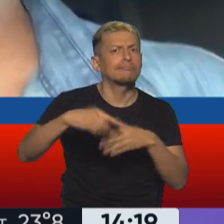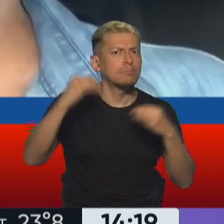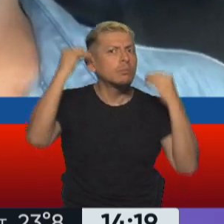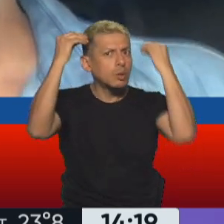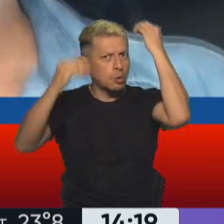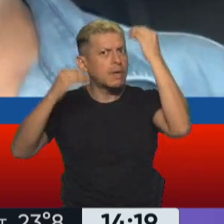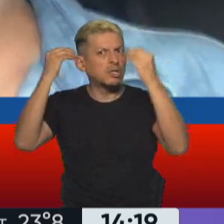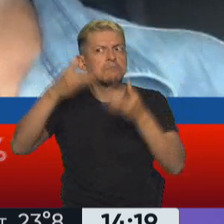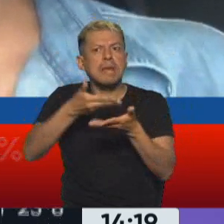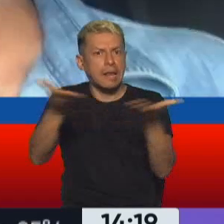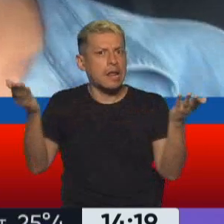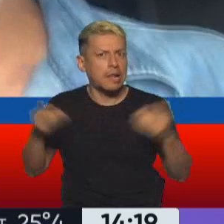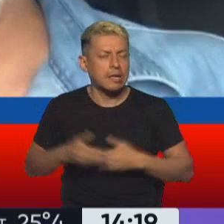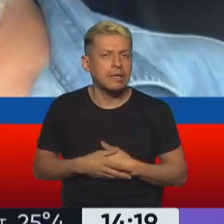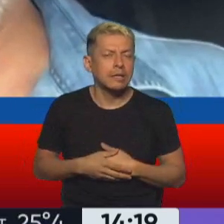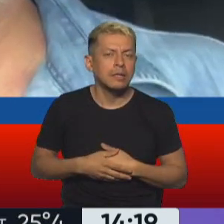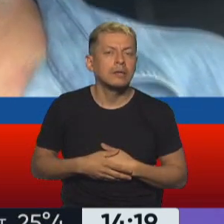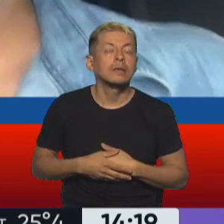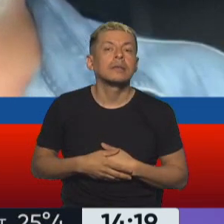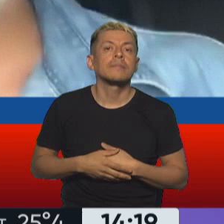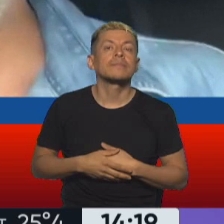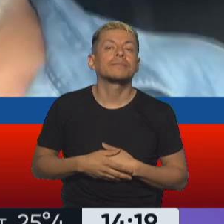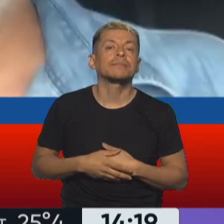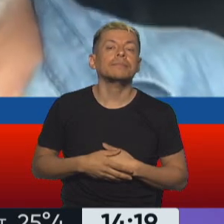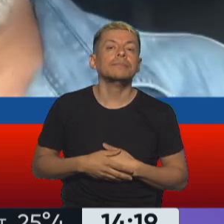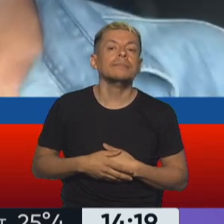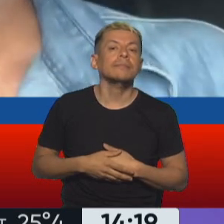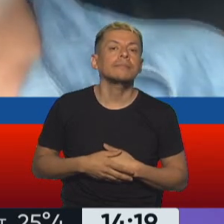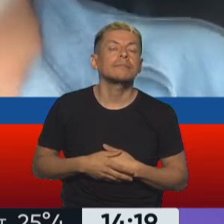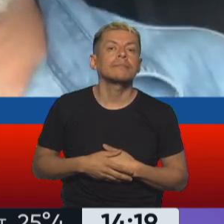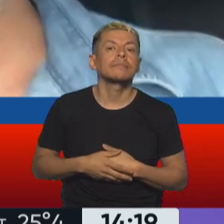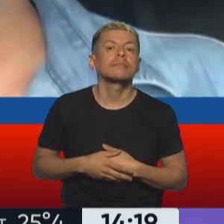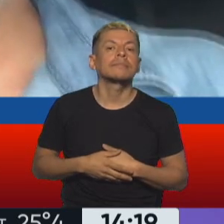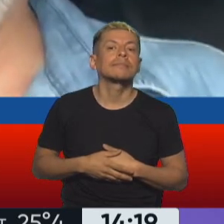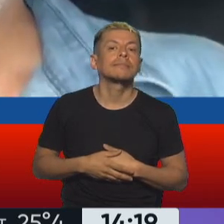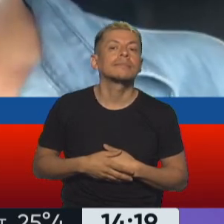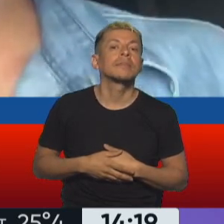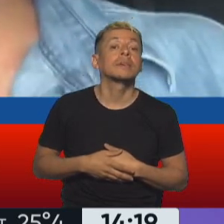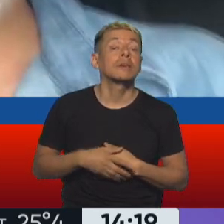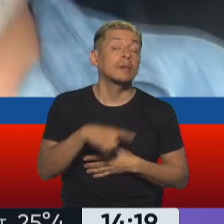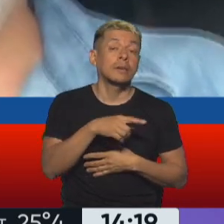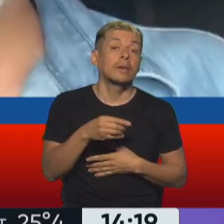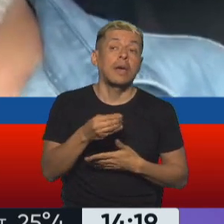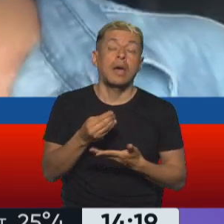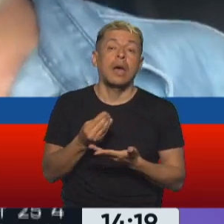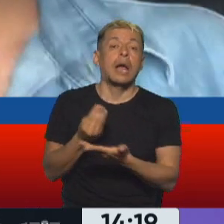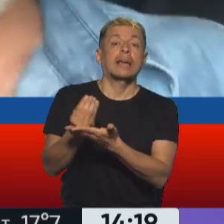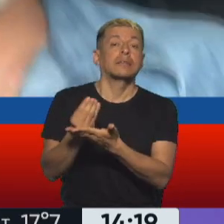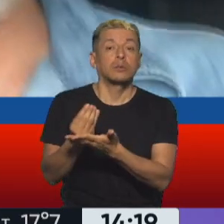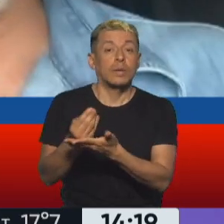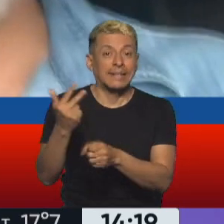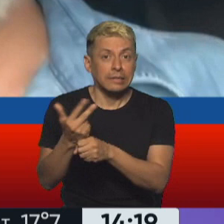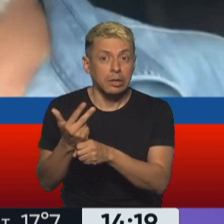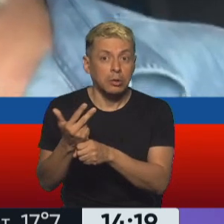que se refiere a eso. En lo que se refiere a la tercera vía o esta candidatura yo llamo al centro